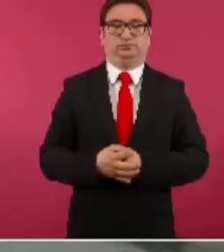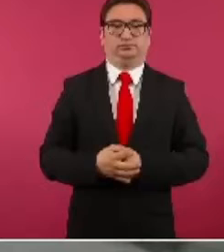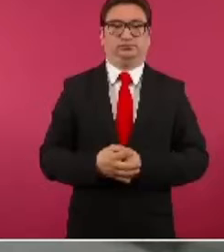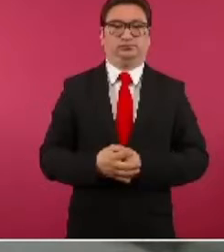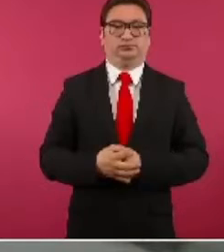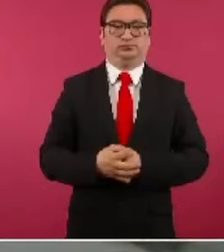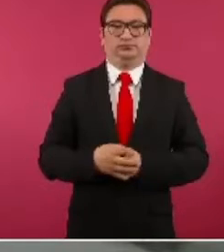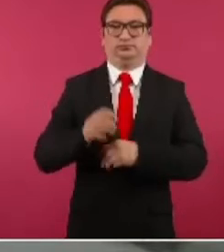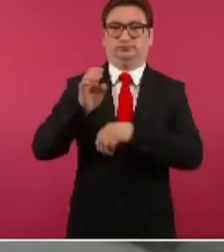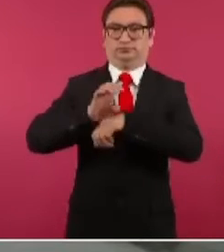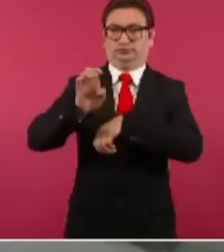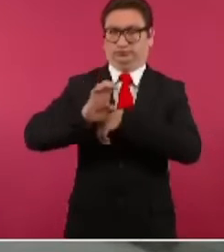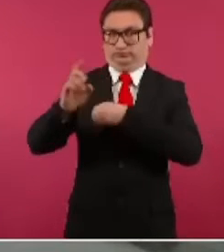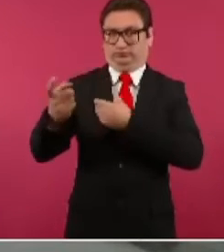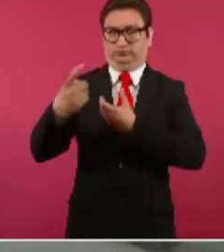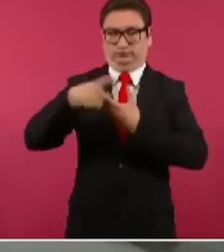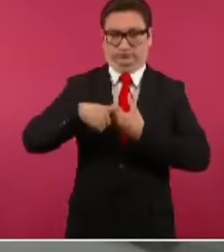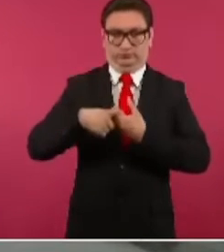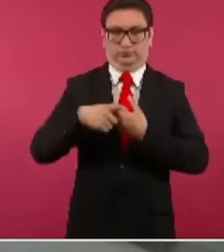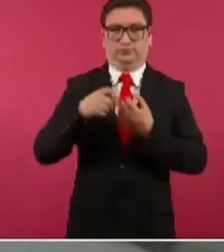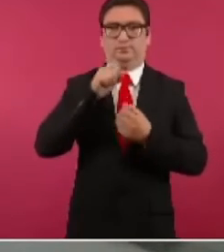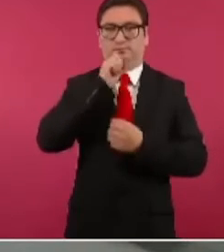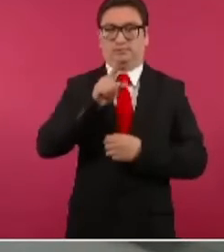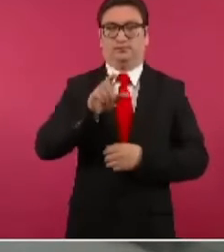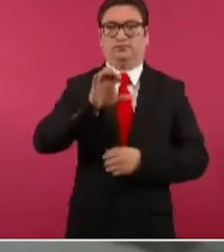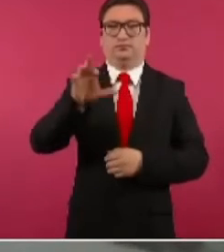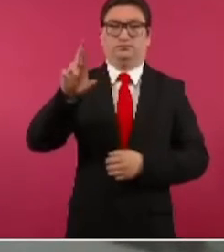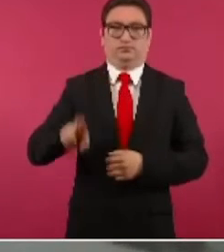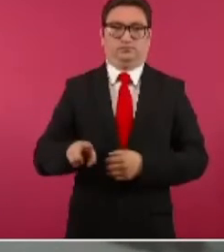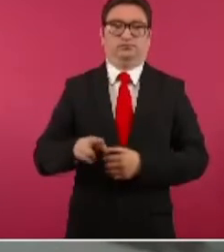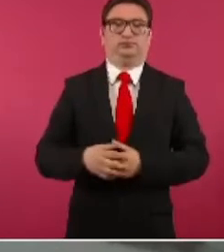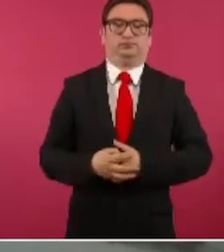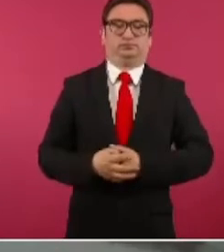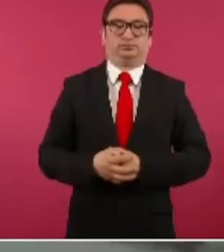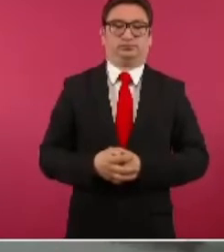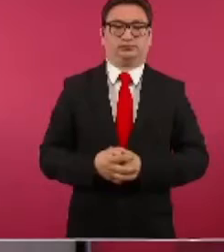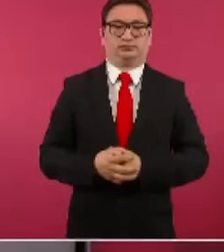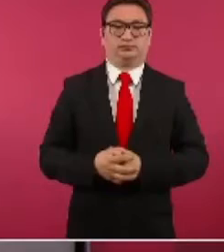de Ecuador y de Costa Rica.